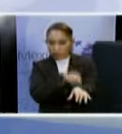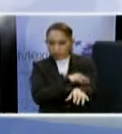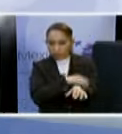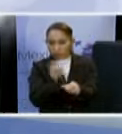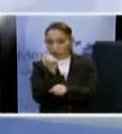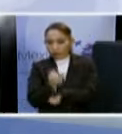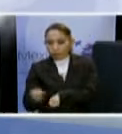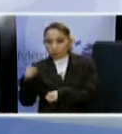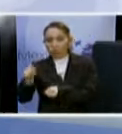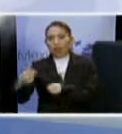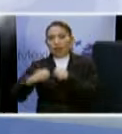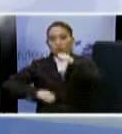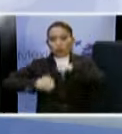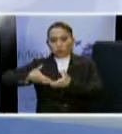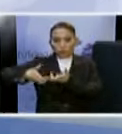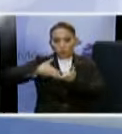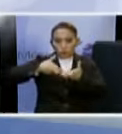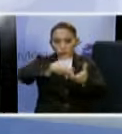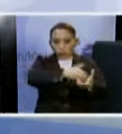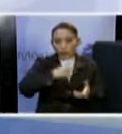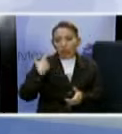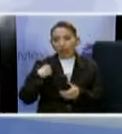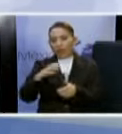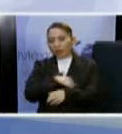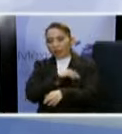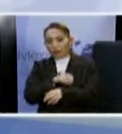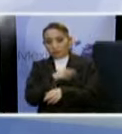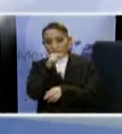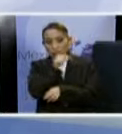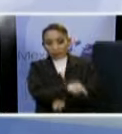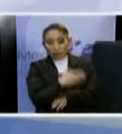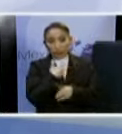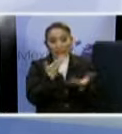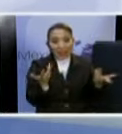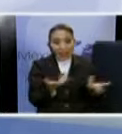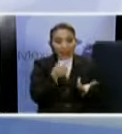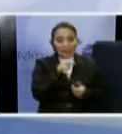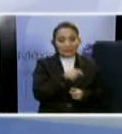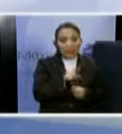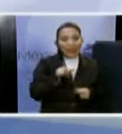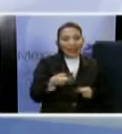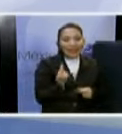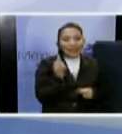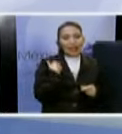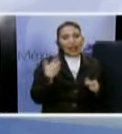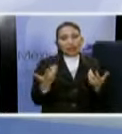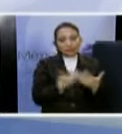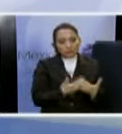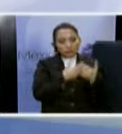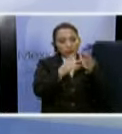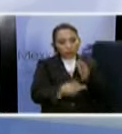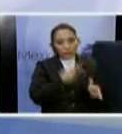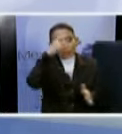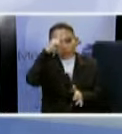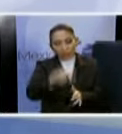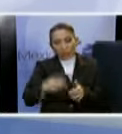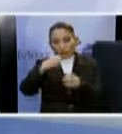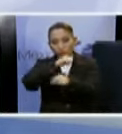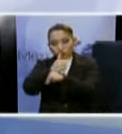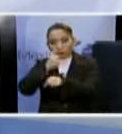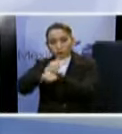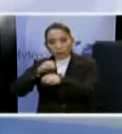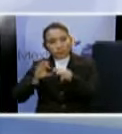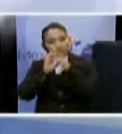el potencial en infraestructura, el potencial energético, que lo que está lanzando ya es la reindustrialización del país, con